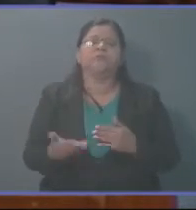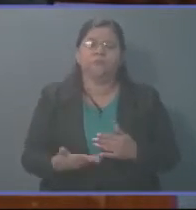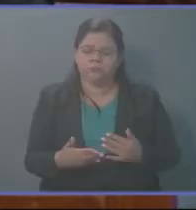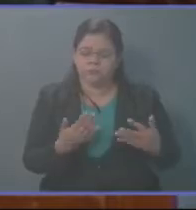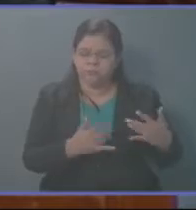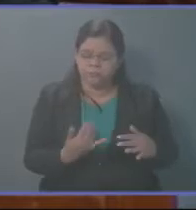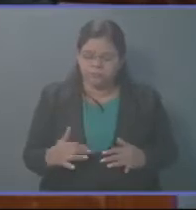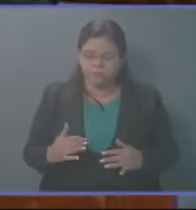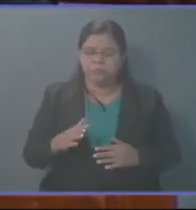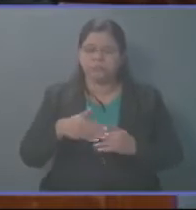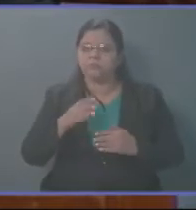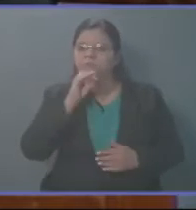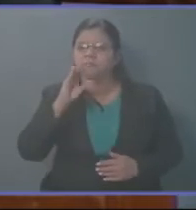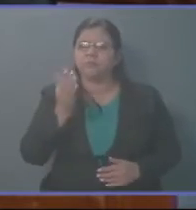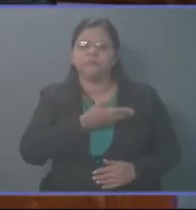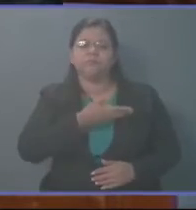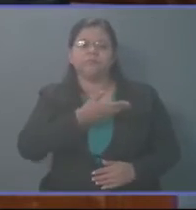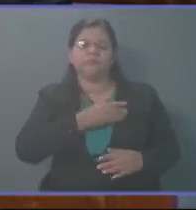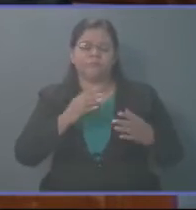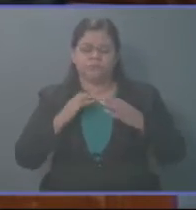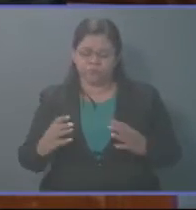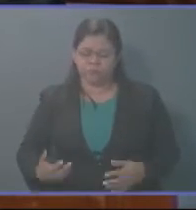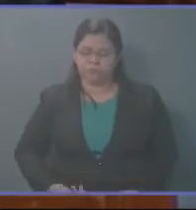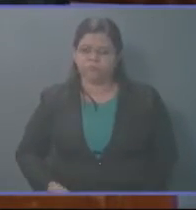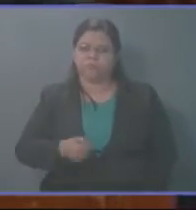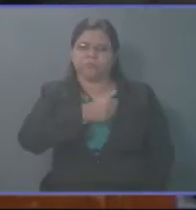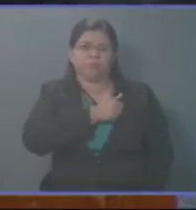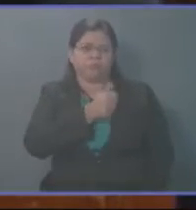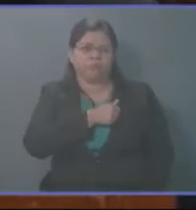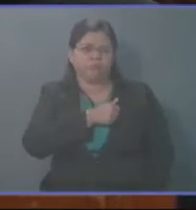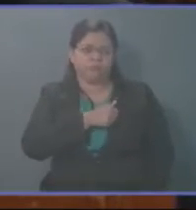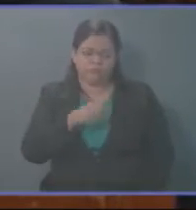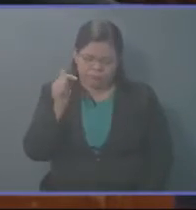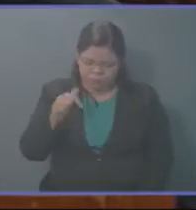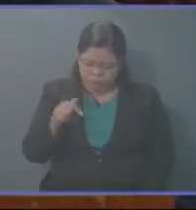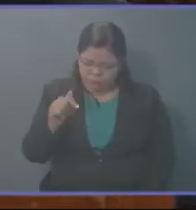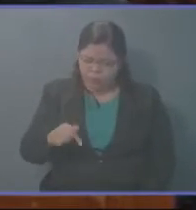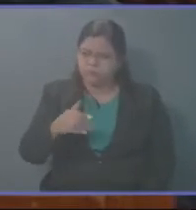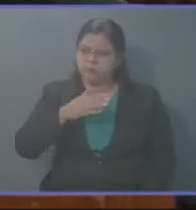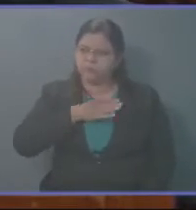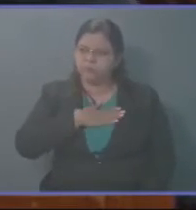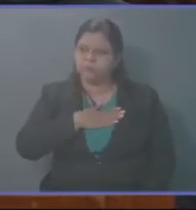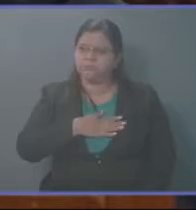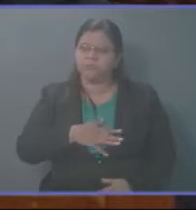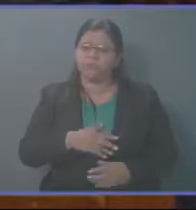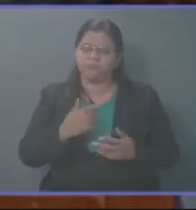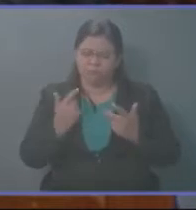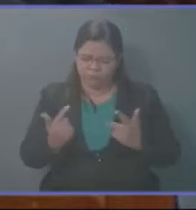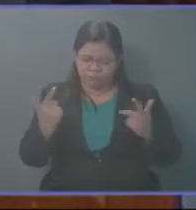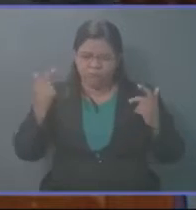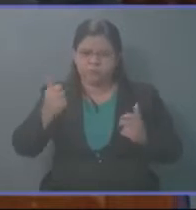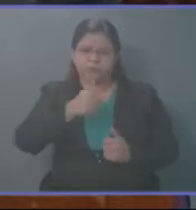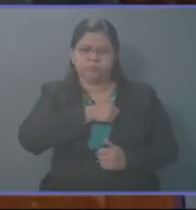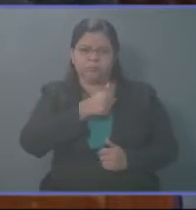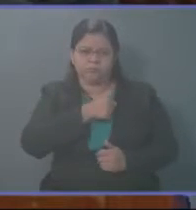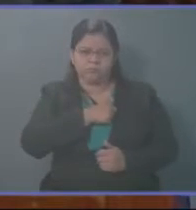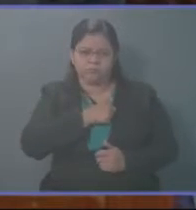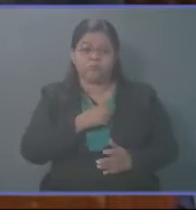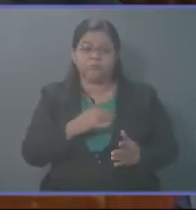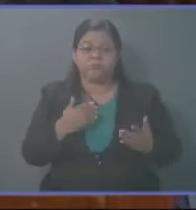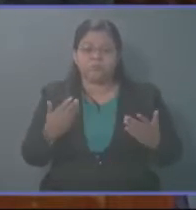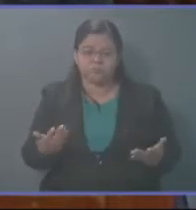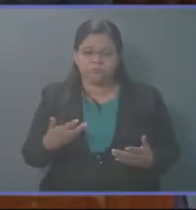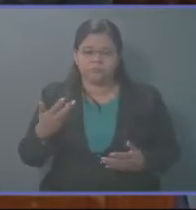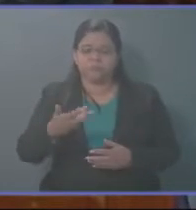Y después le echamos la culpa al gobierno que él es el responsable. Cuando aquí tenemos una alta dosis de responsabilidad para